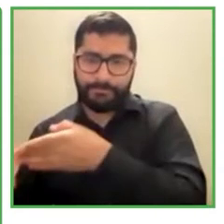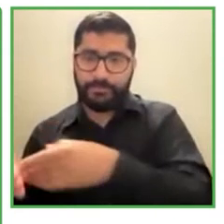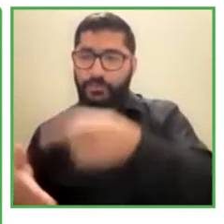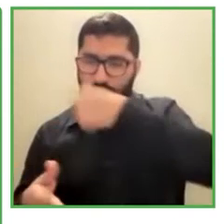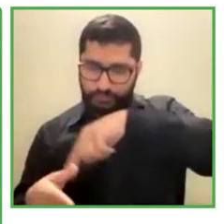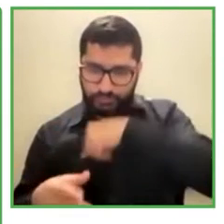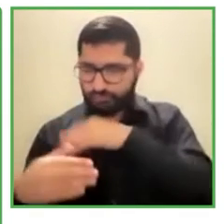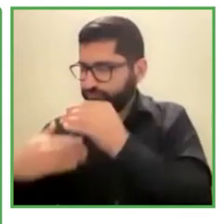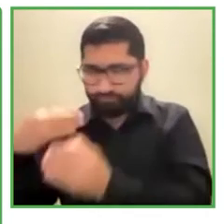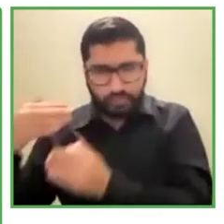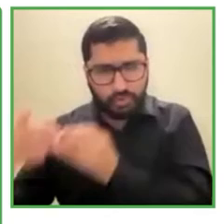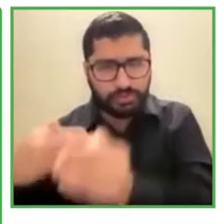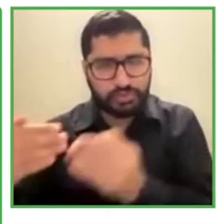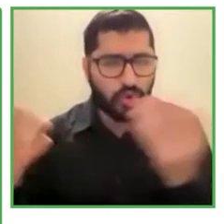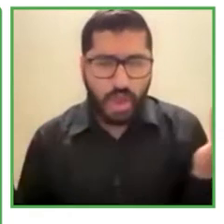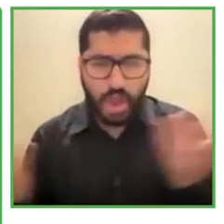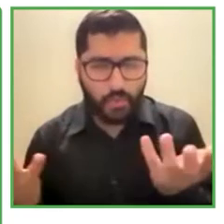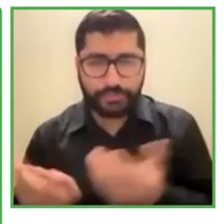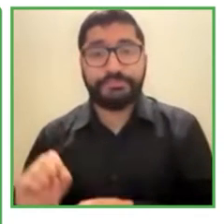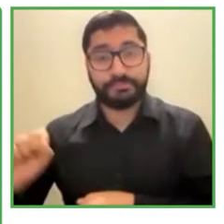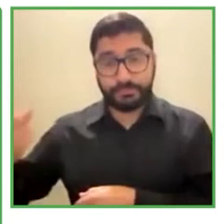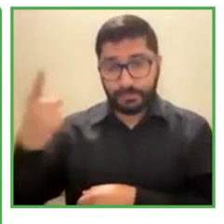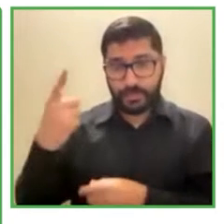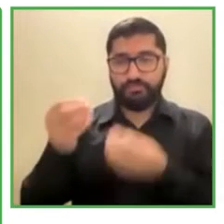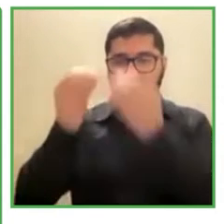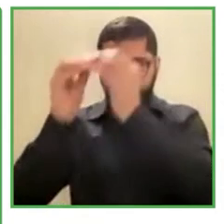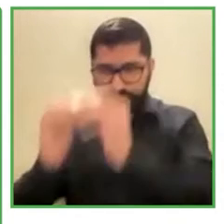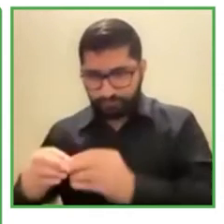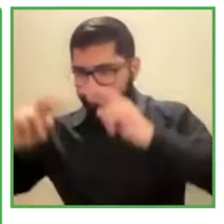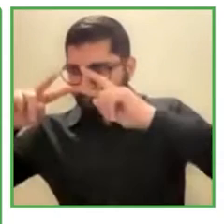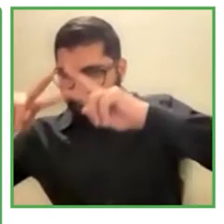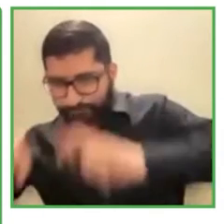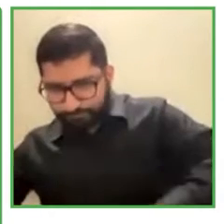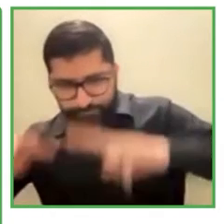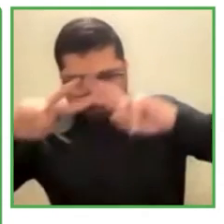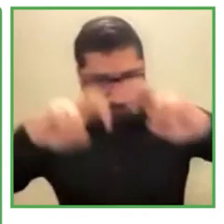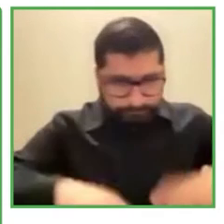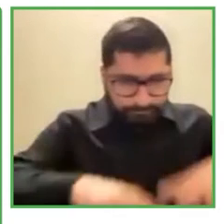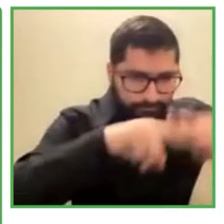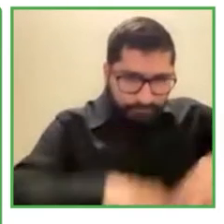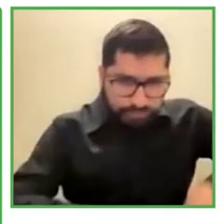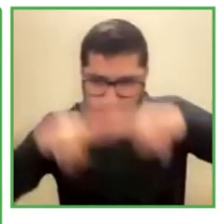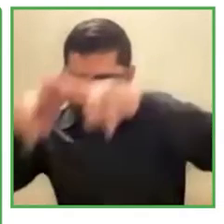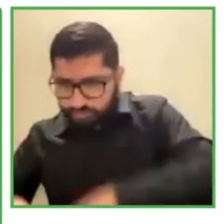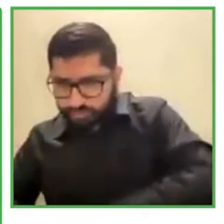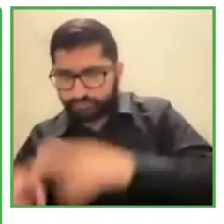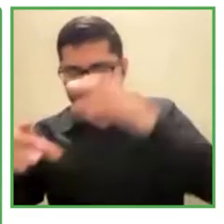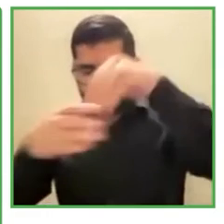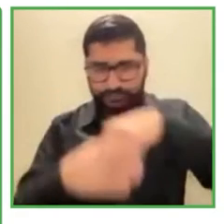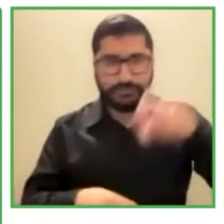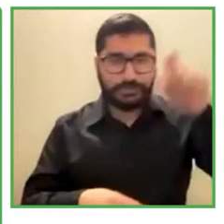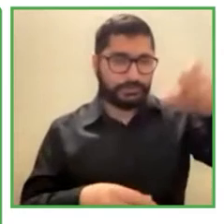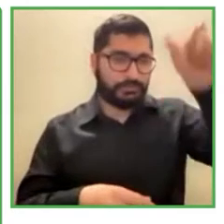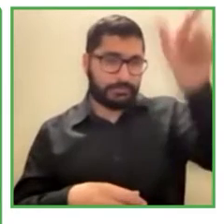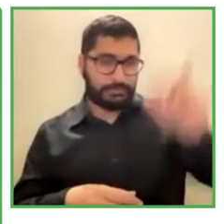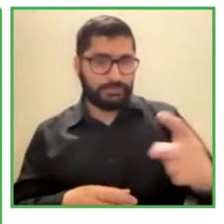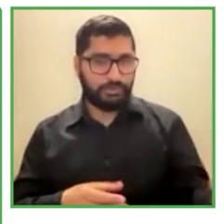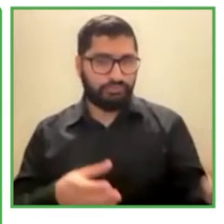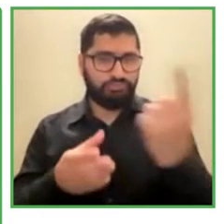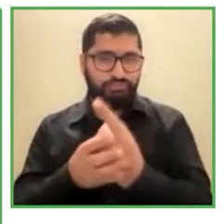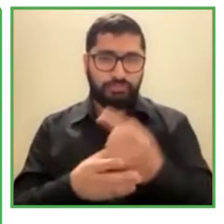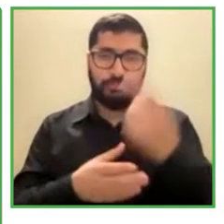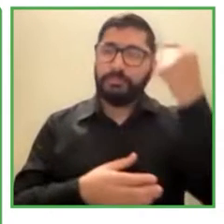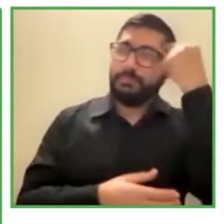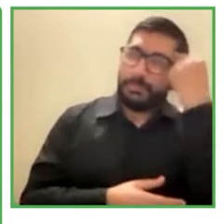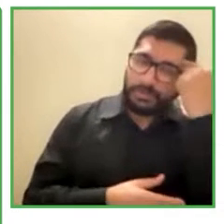para identificar las necesidades del cliente, y cuando concordamos en el criterio, dependiendo del número de personas y de puestos que se necesiten,